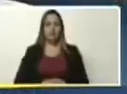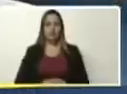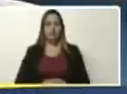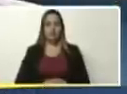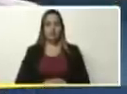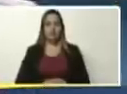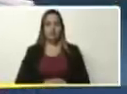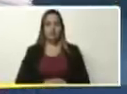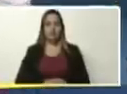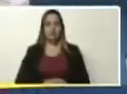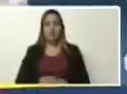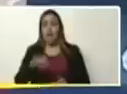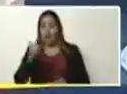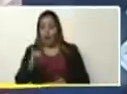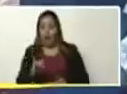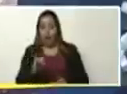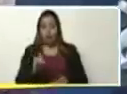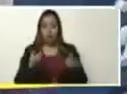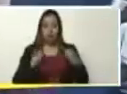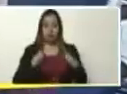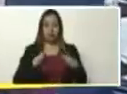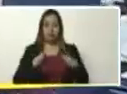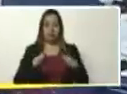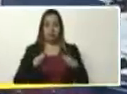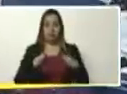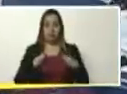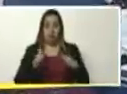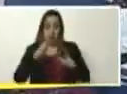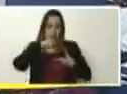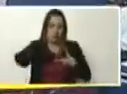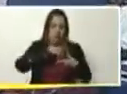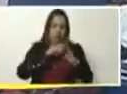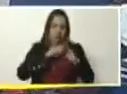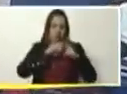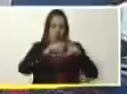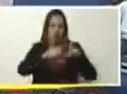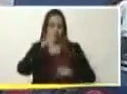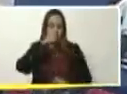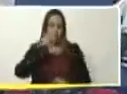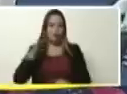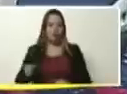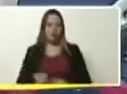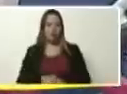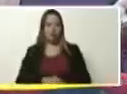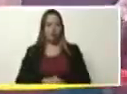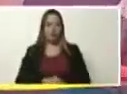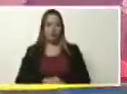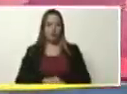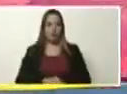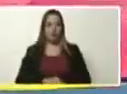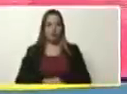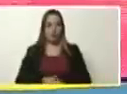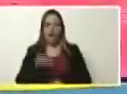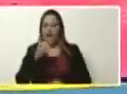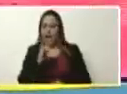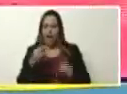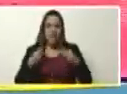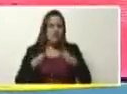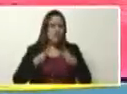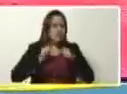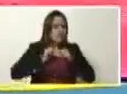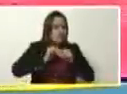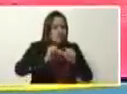Es así, está presente en el corazón del pueblo. Está presente